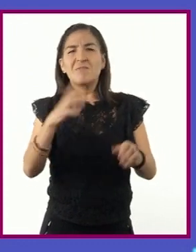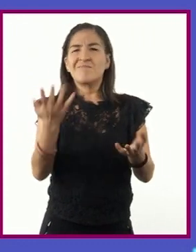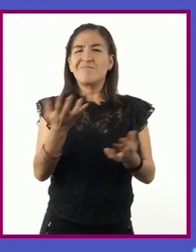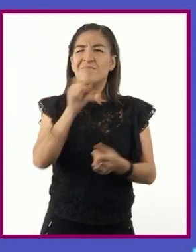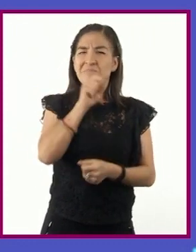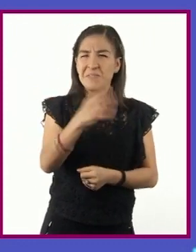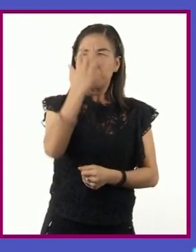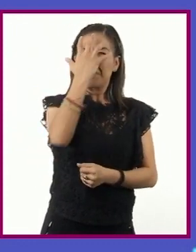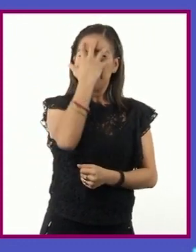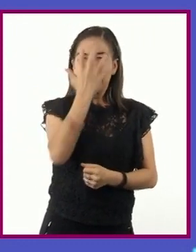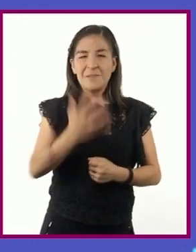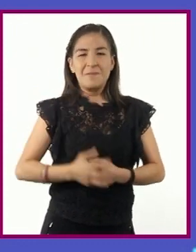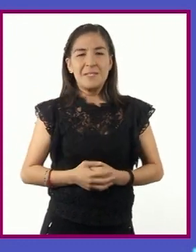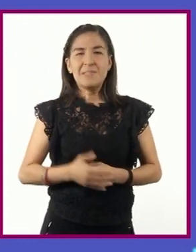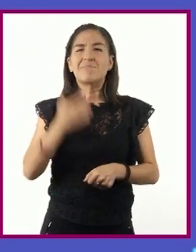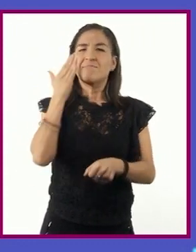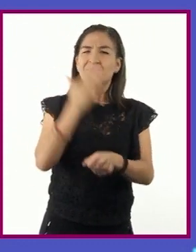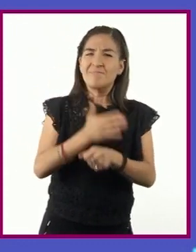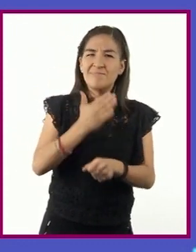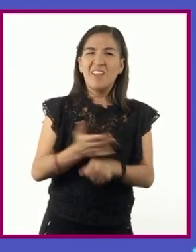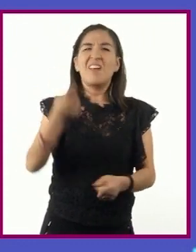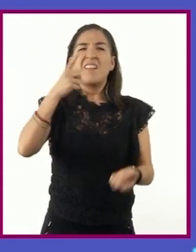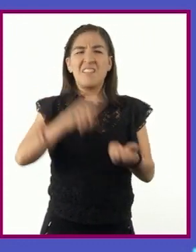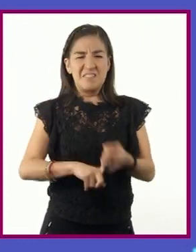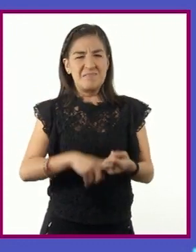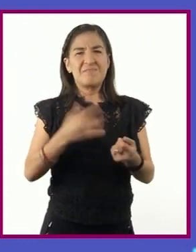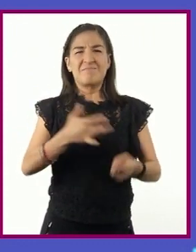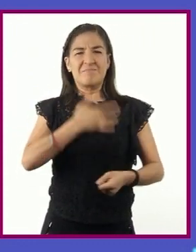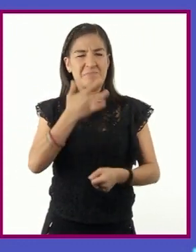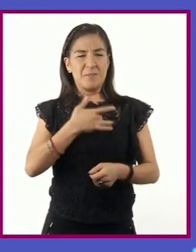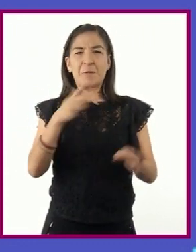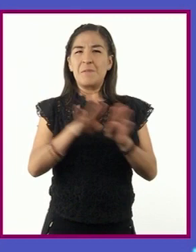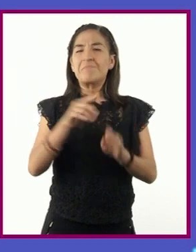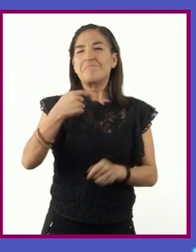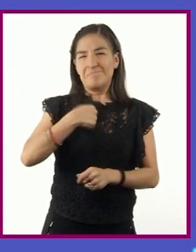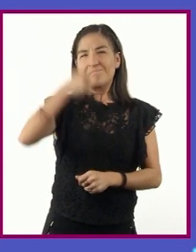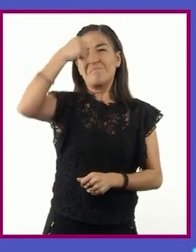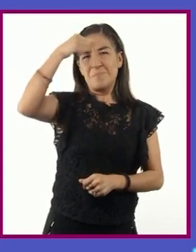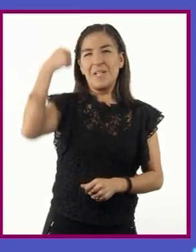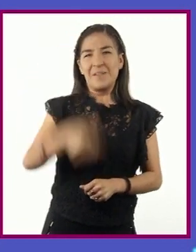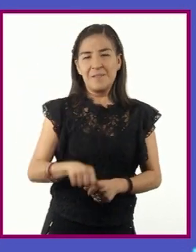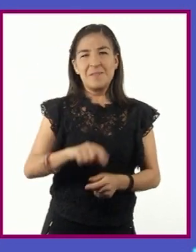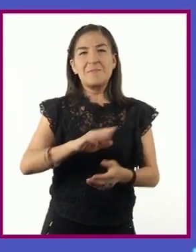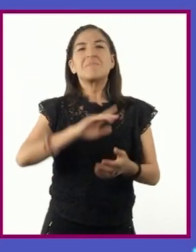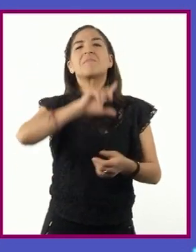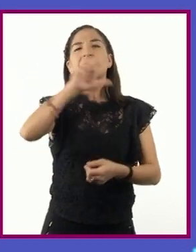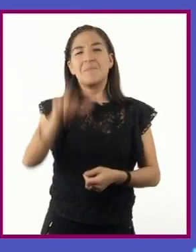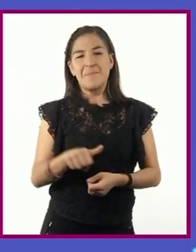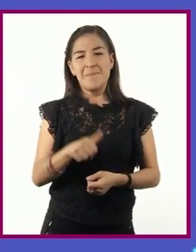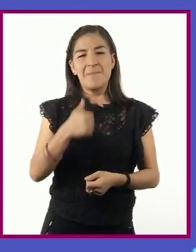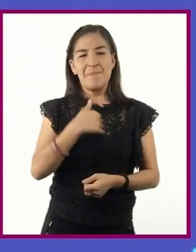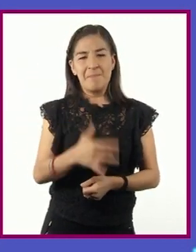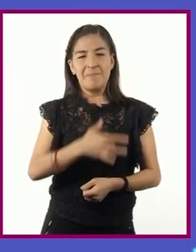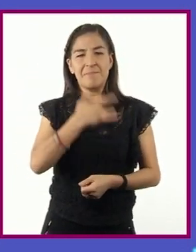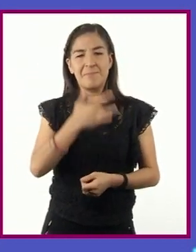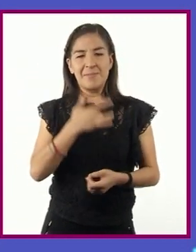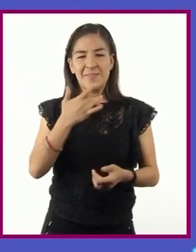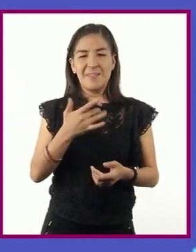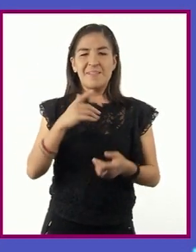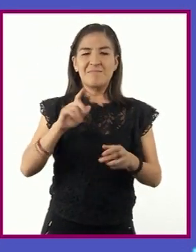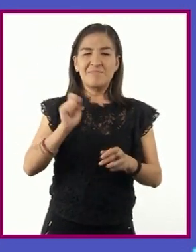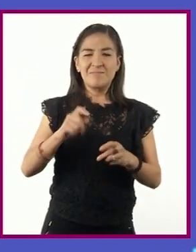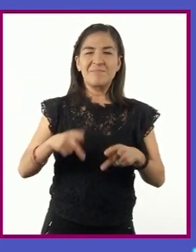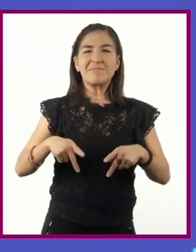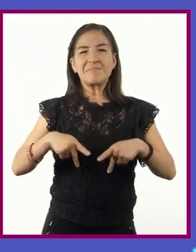vergüenza castigaste a tal punto mi pecado que me volví grácil. Deja